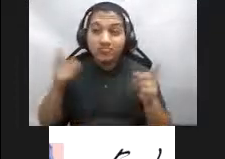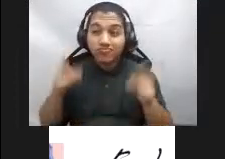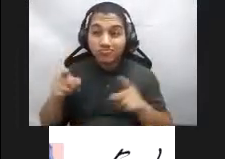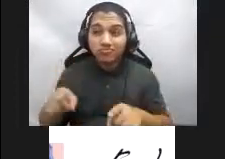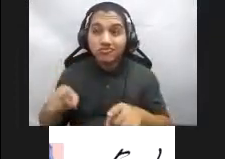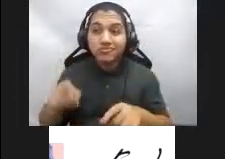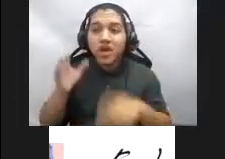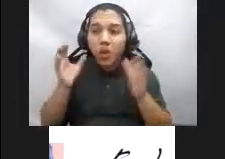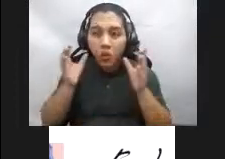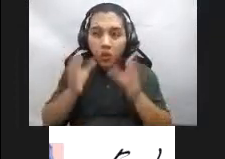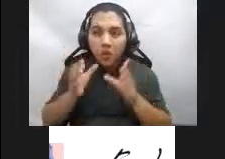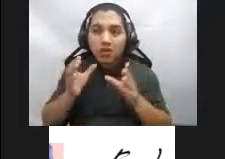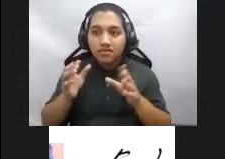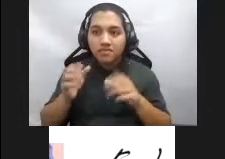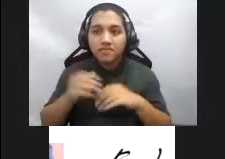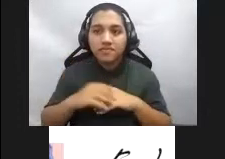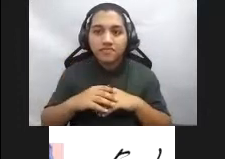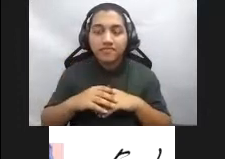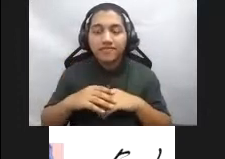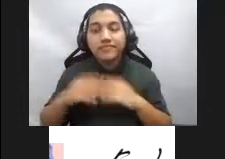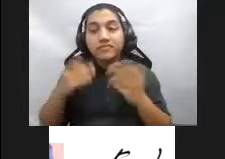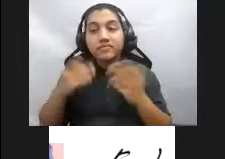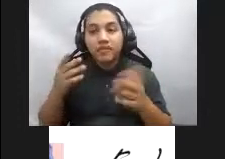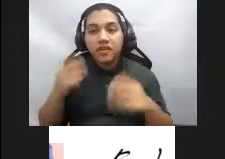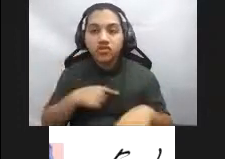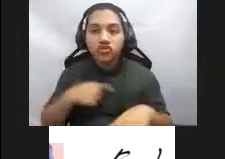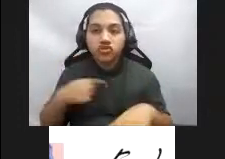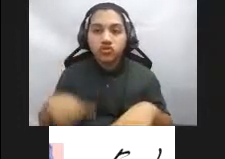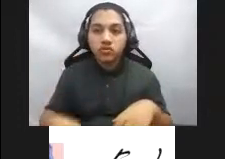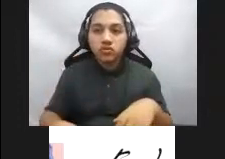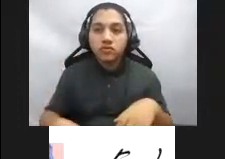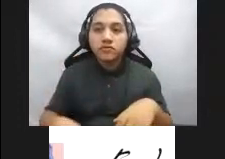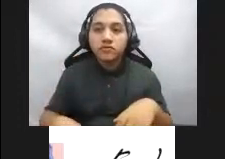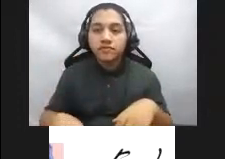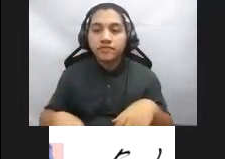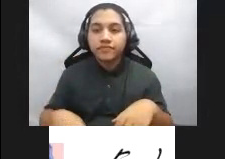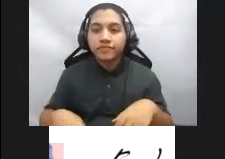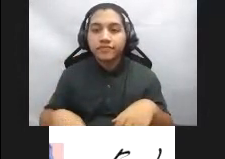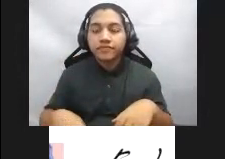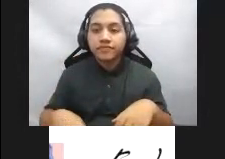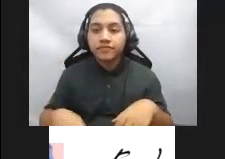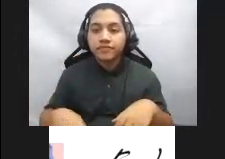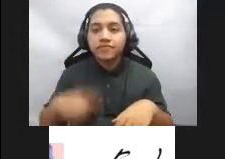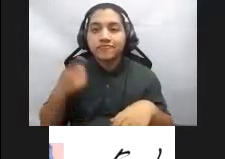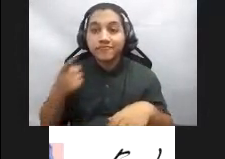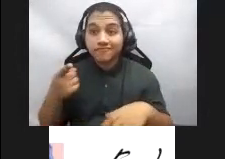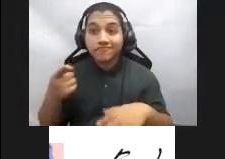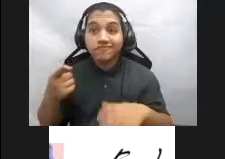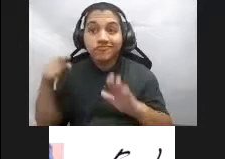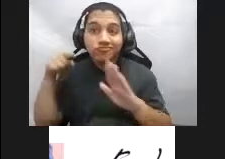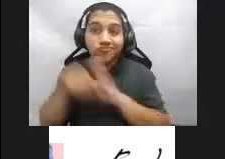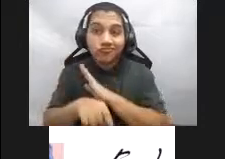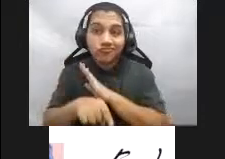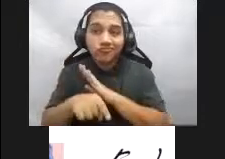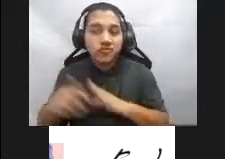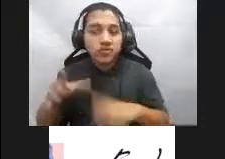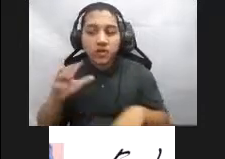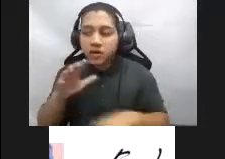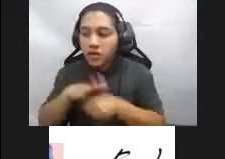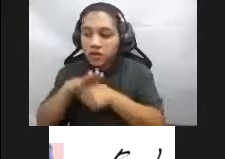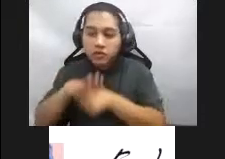Cuba. Y muchos de estos chinos terminan cometiendo homicidios. No aguantan más